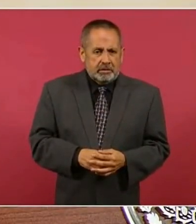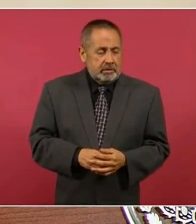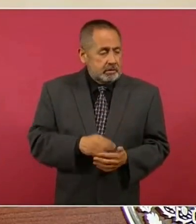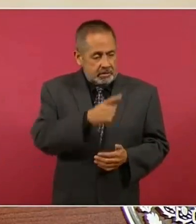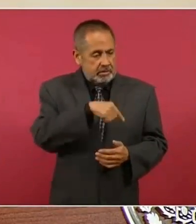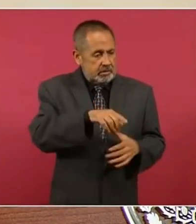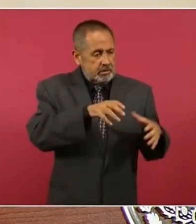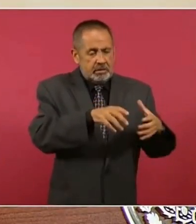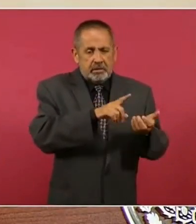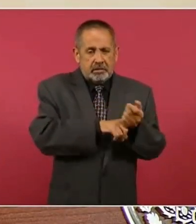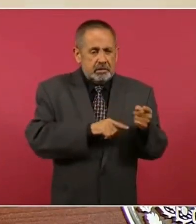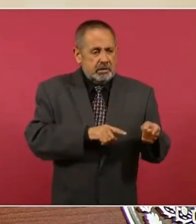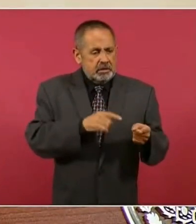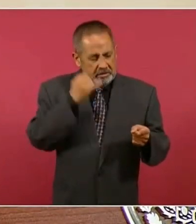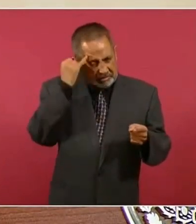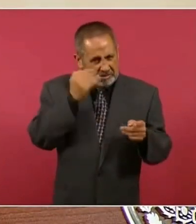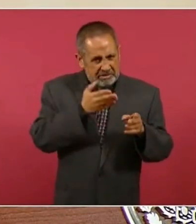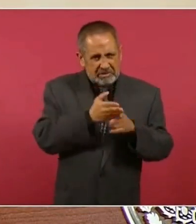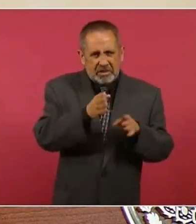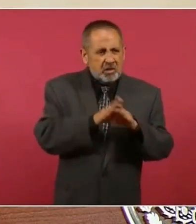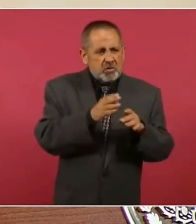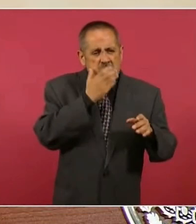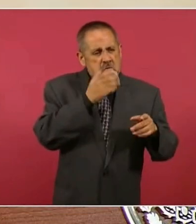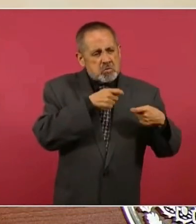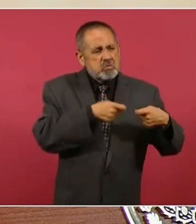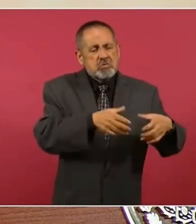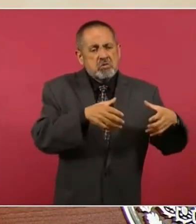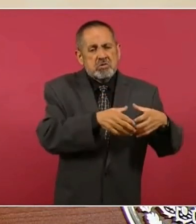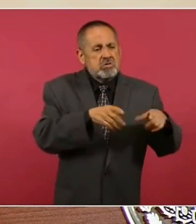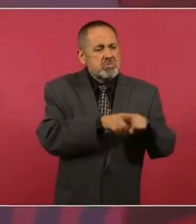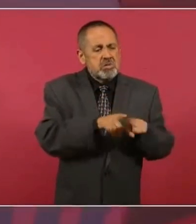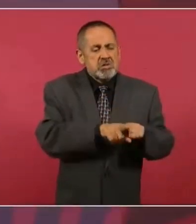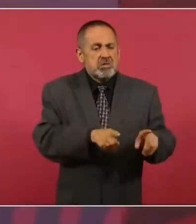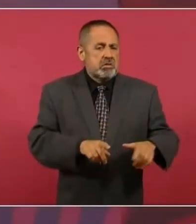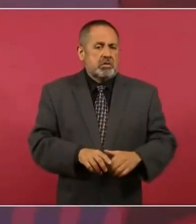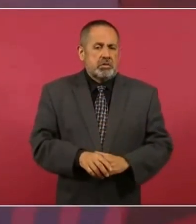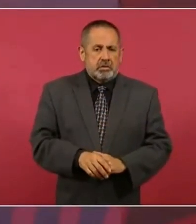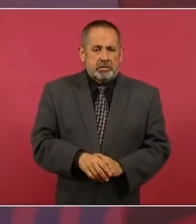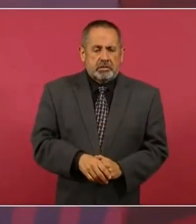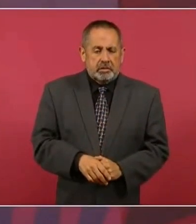esa convicción conservadora,